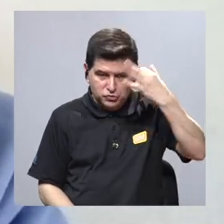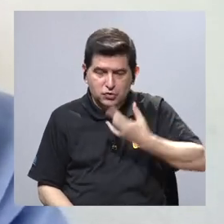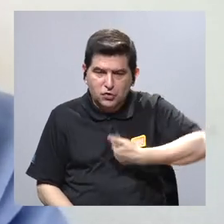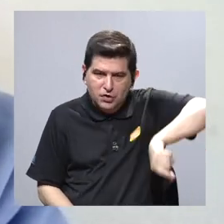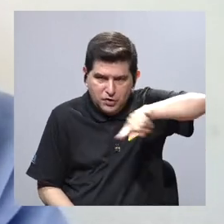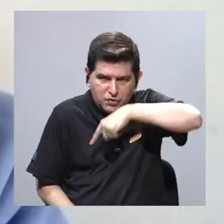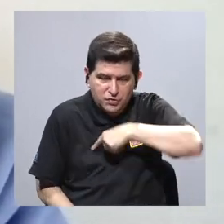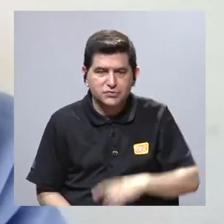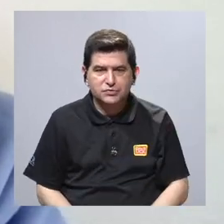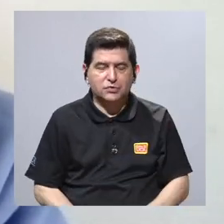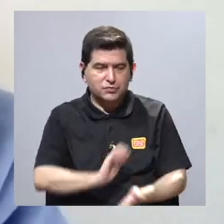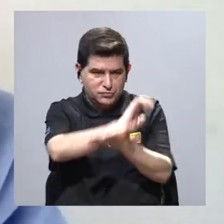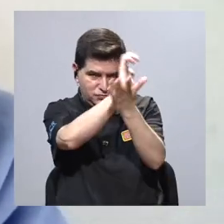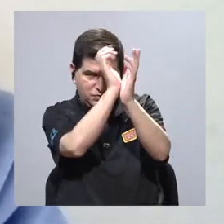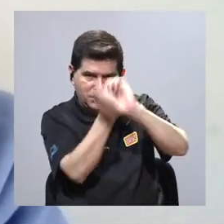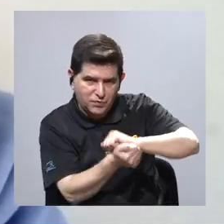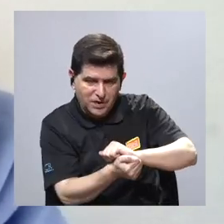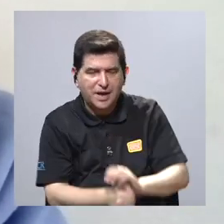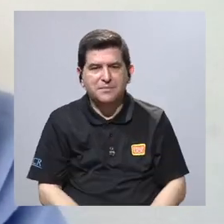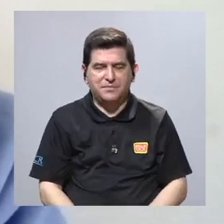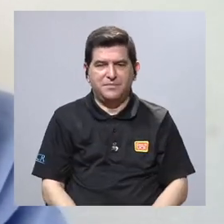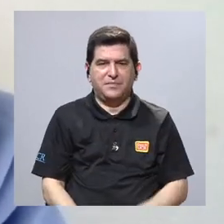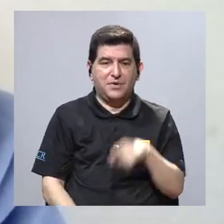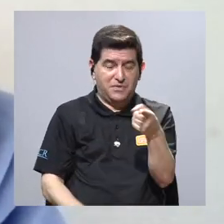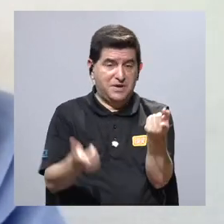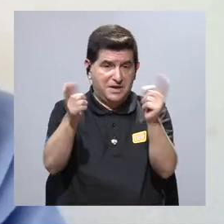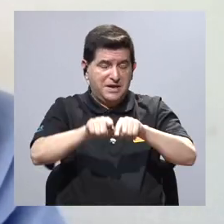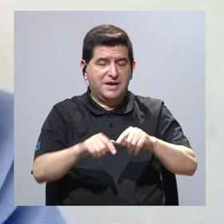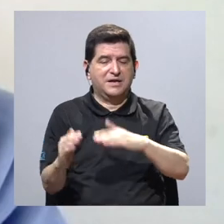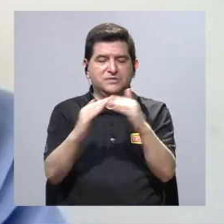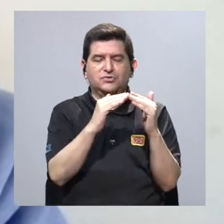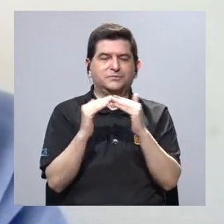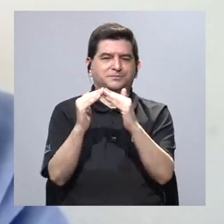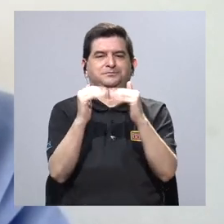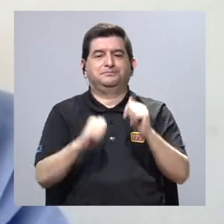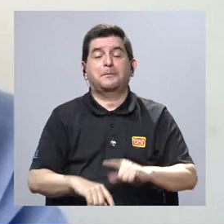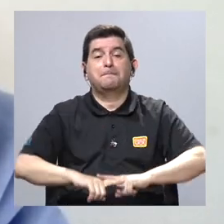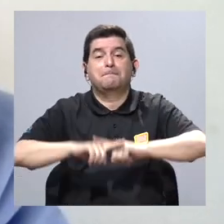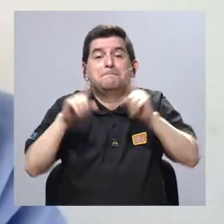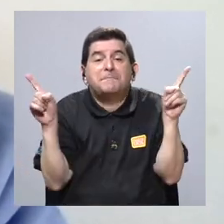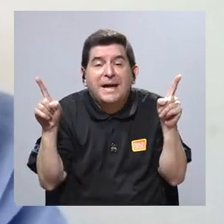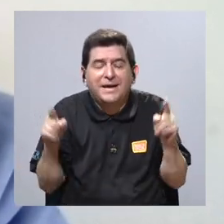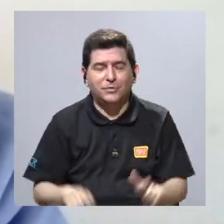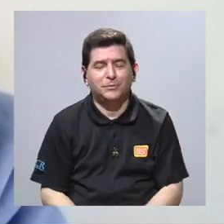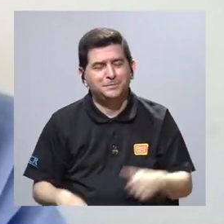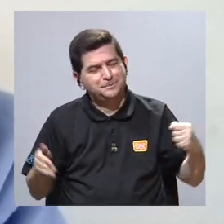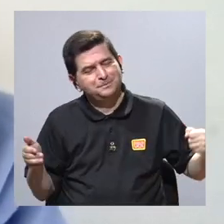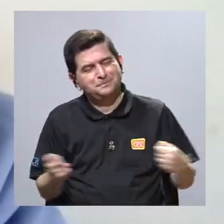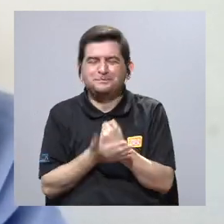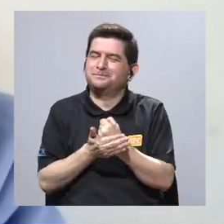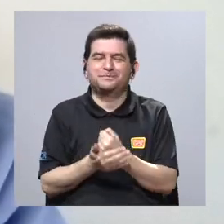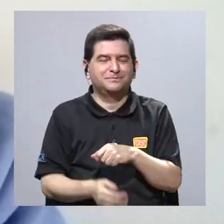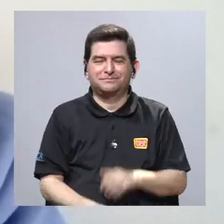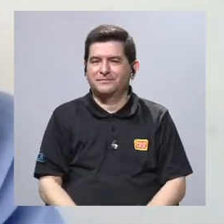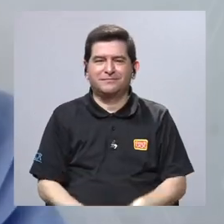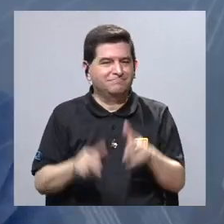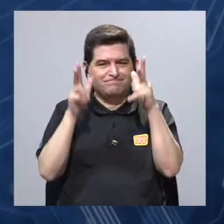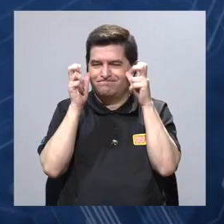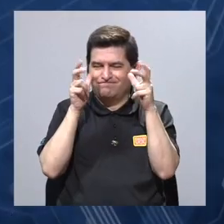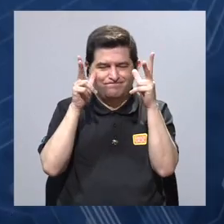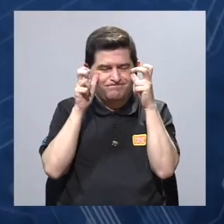nosotros estamos en una transición hacia un cambio de civilización, pero que desgraciadamente todavía no lo hemos